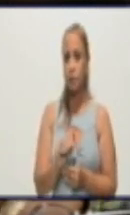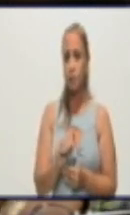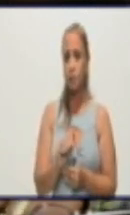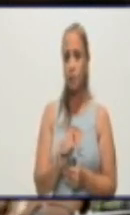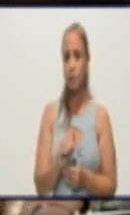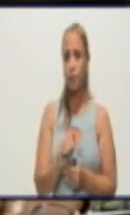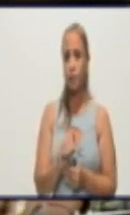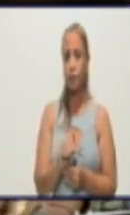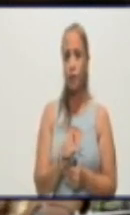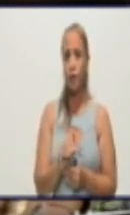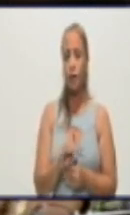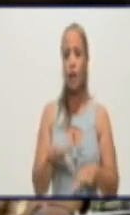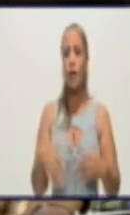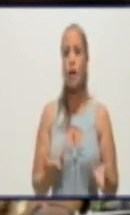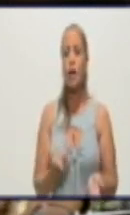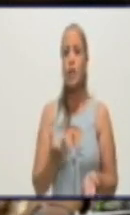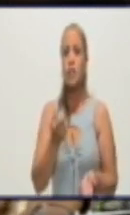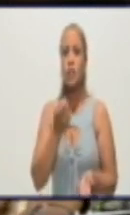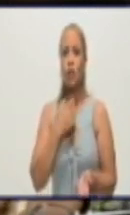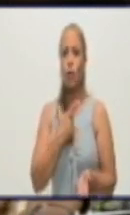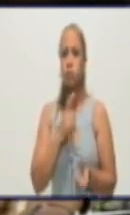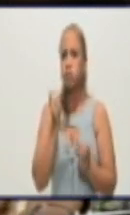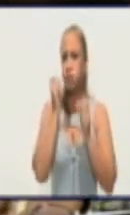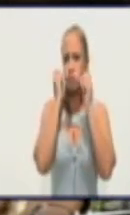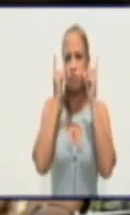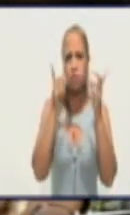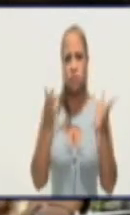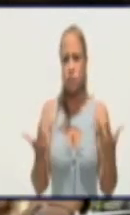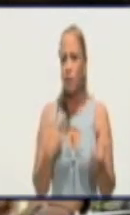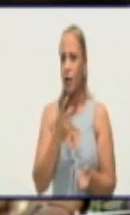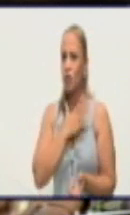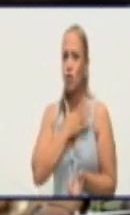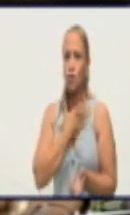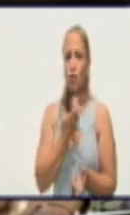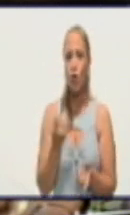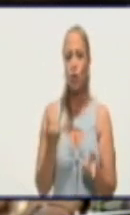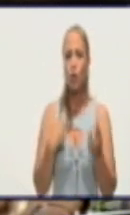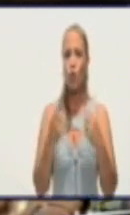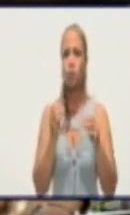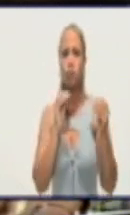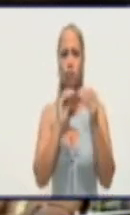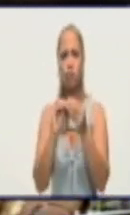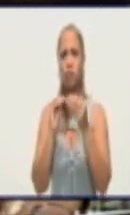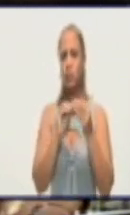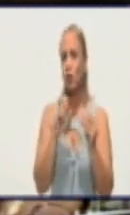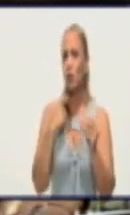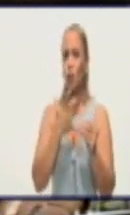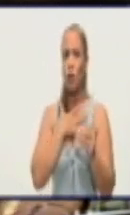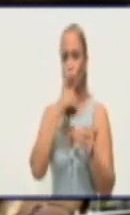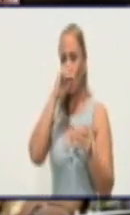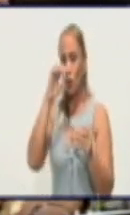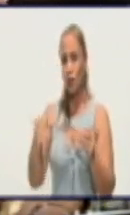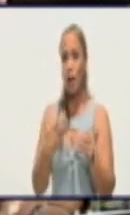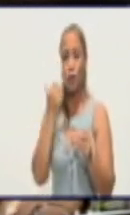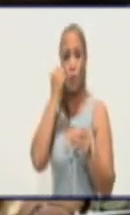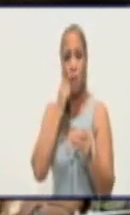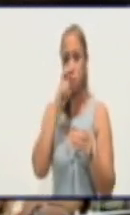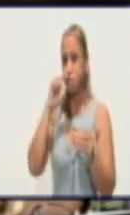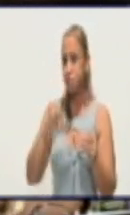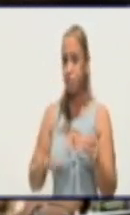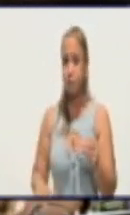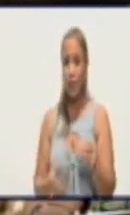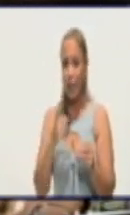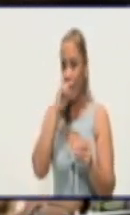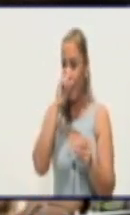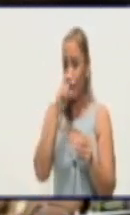ha sido para nosotros alarmante de la manera que hoy se han infectado nuestros nenés, hasta los más pequeños, hasta edades muy,